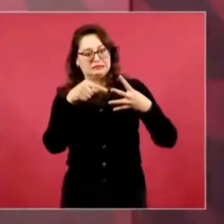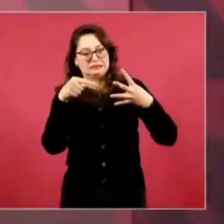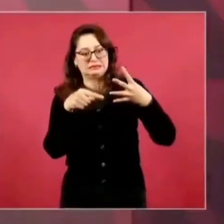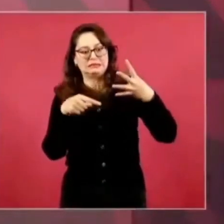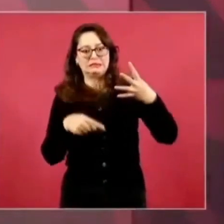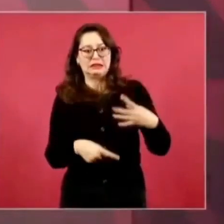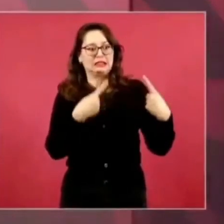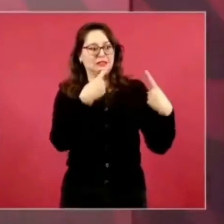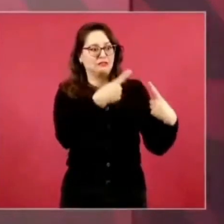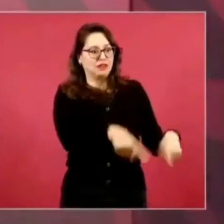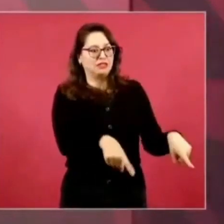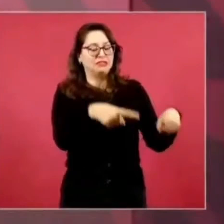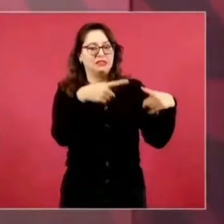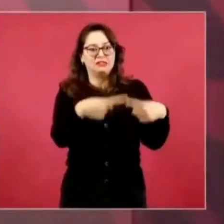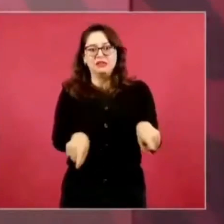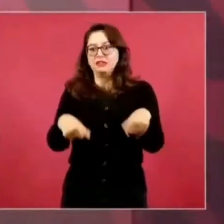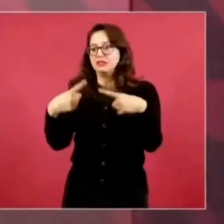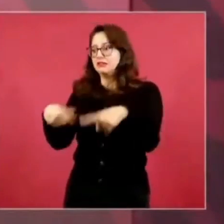pues, que todos ayudemos.